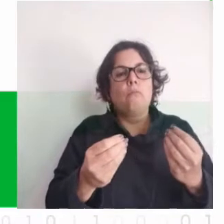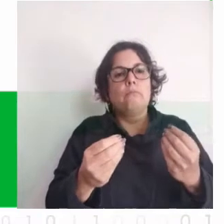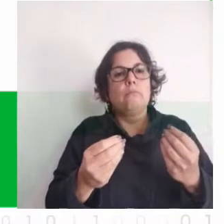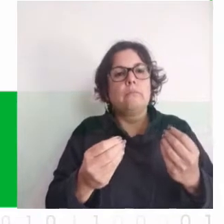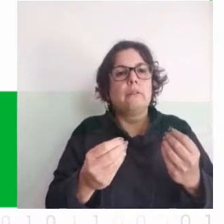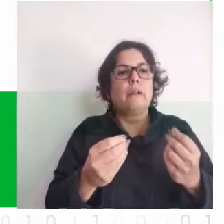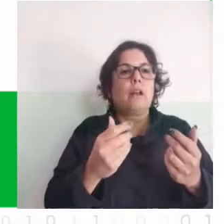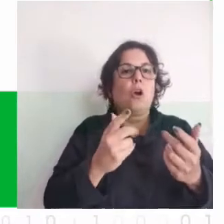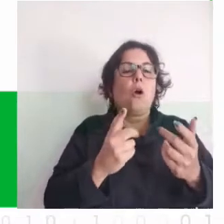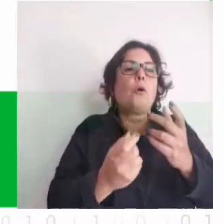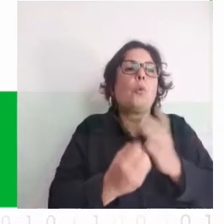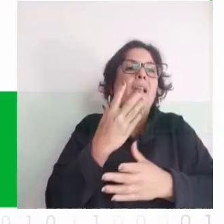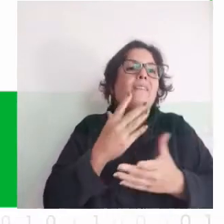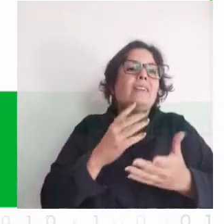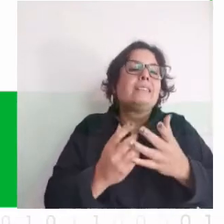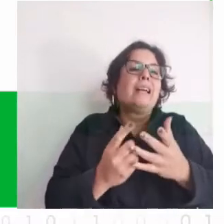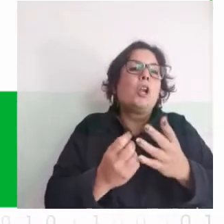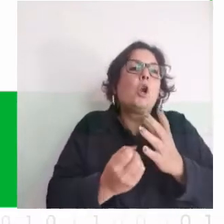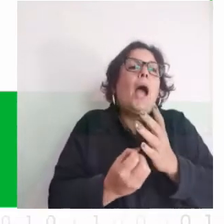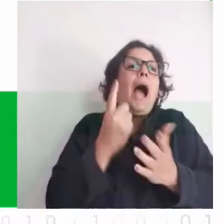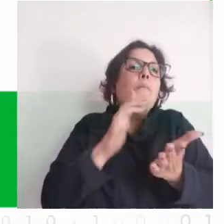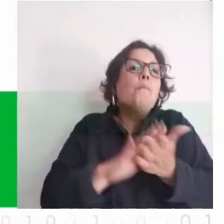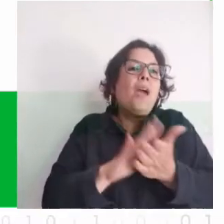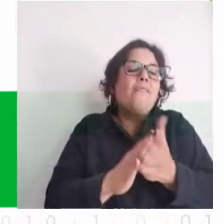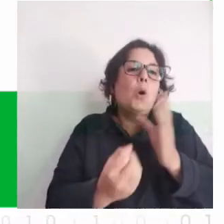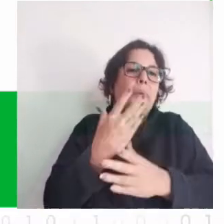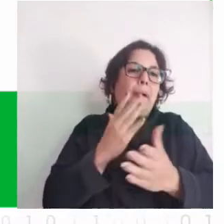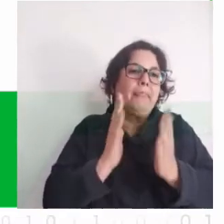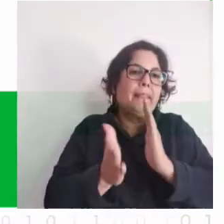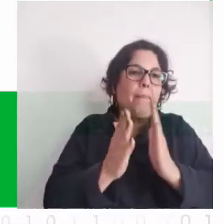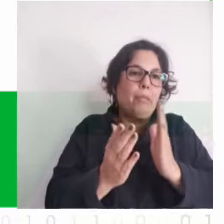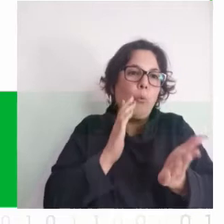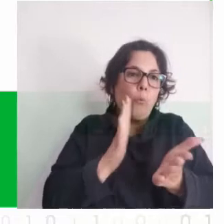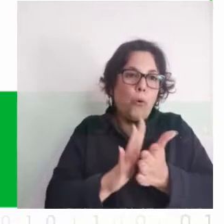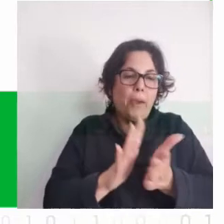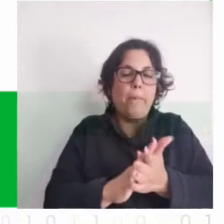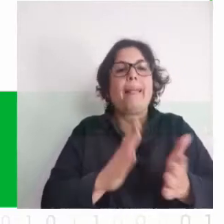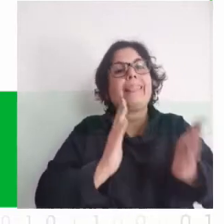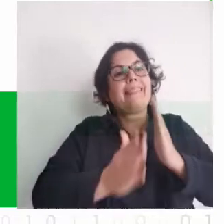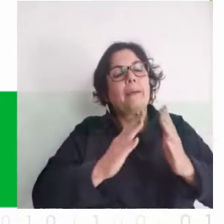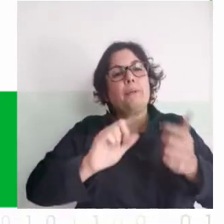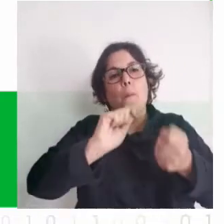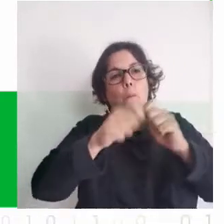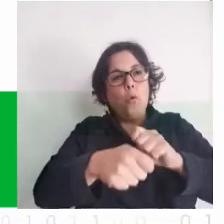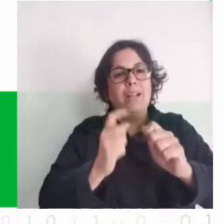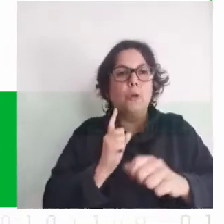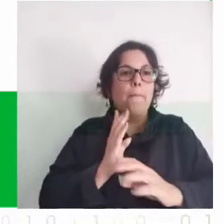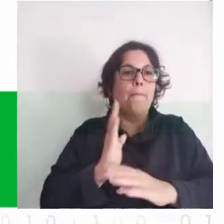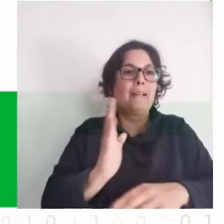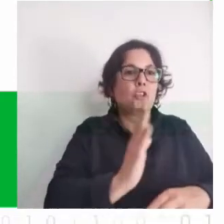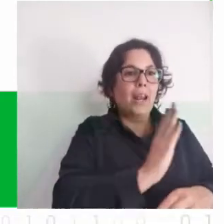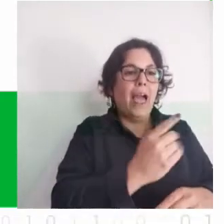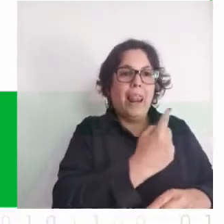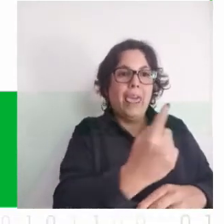terapéuticos novedosos que están a prueba, digamos. El tratamiento basado en las mutaciones personales es lo